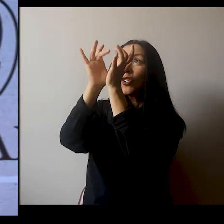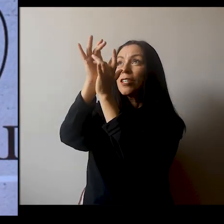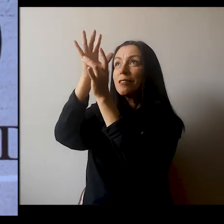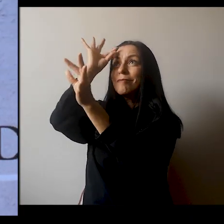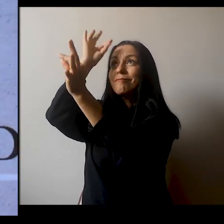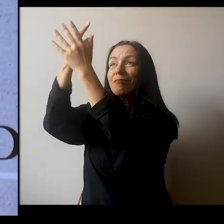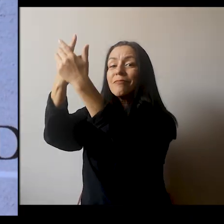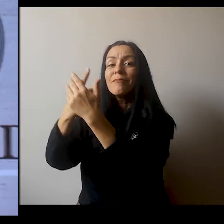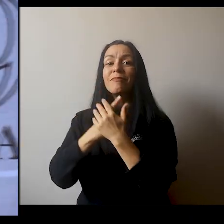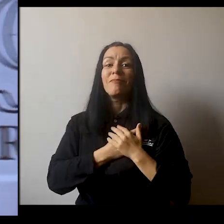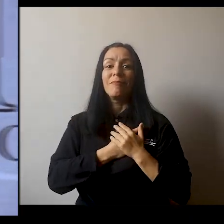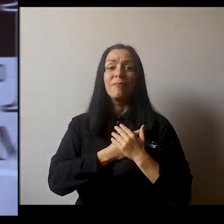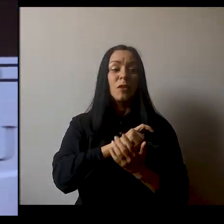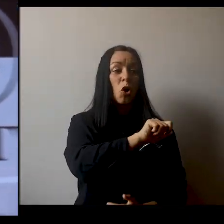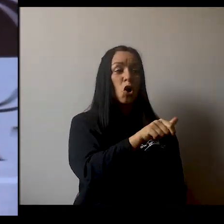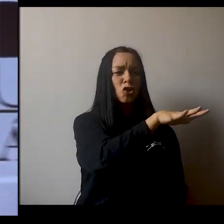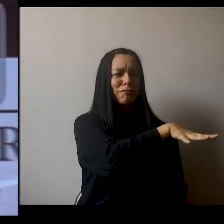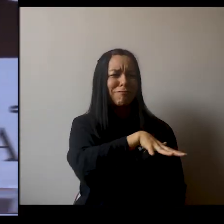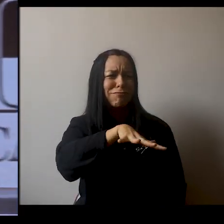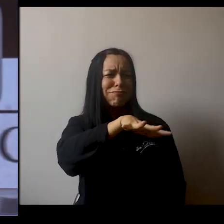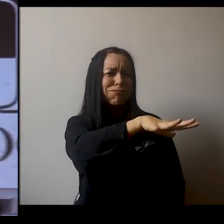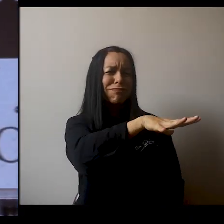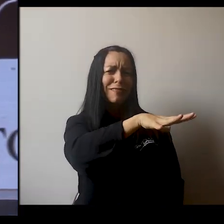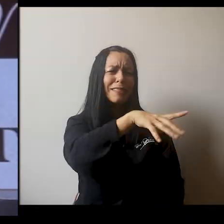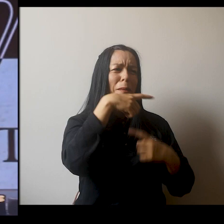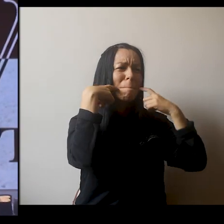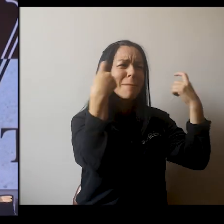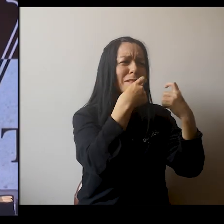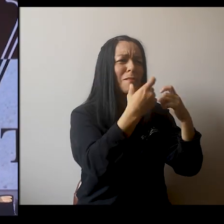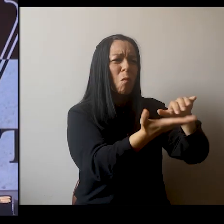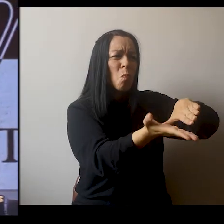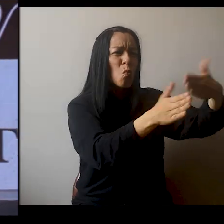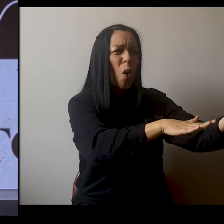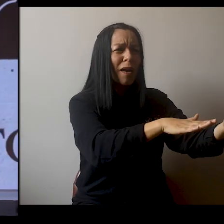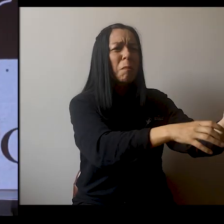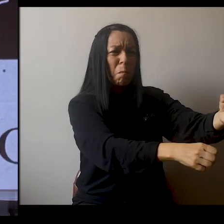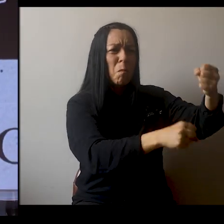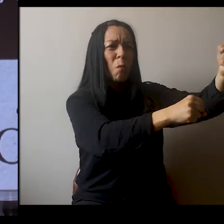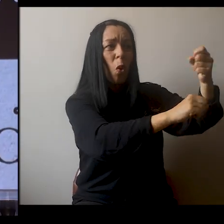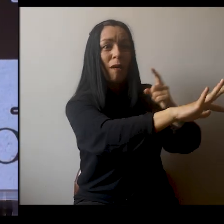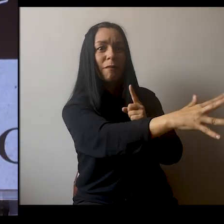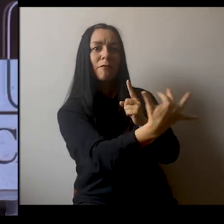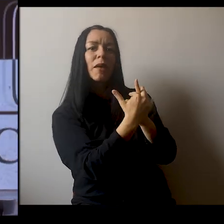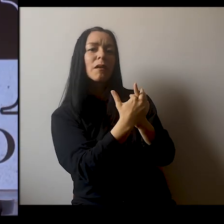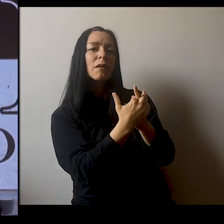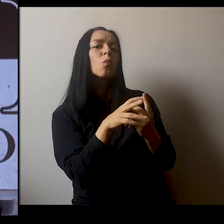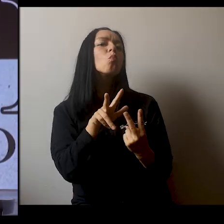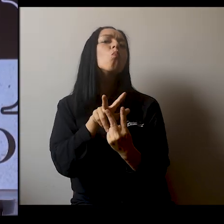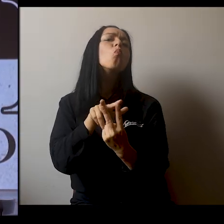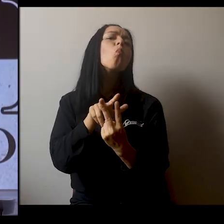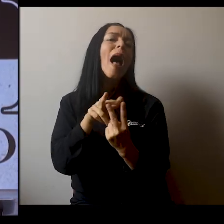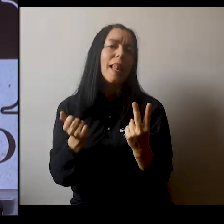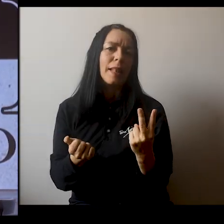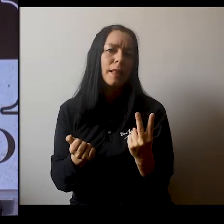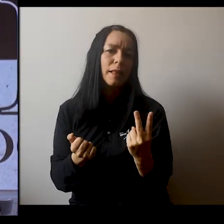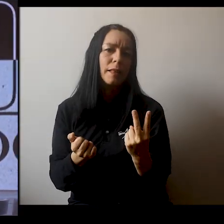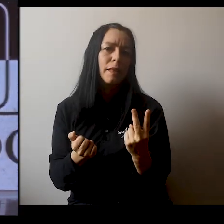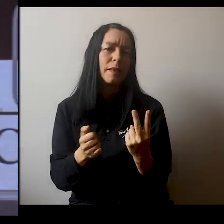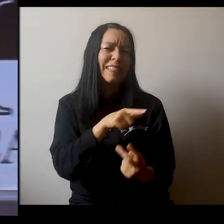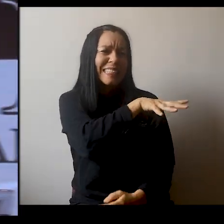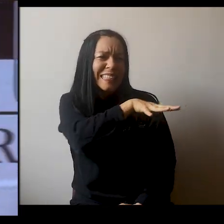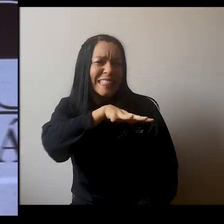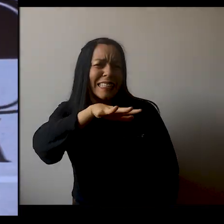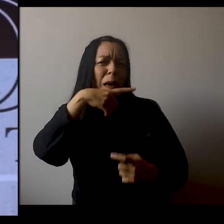vida en Cristo Jesús y al otro lado está el poder de la muerte. ¿Qué poder está operando en su vida?